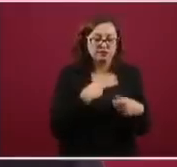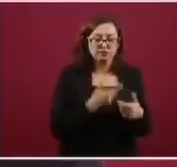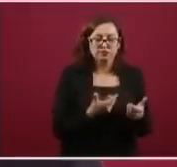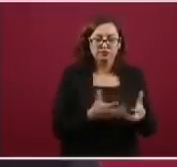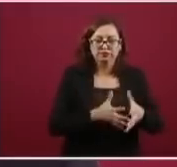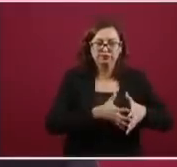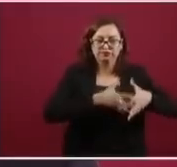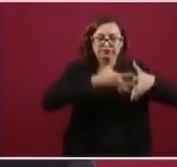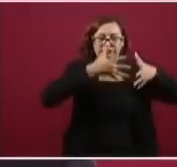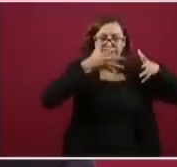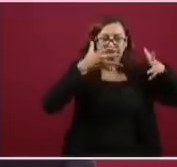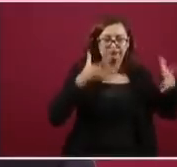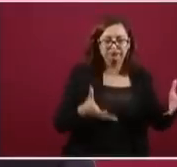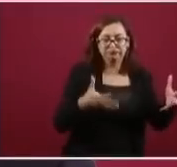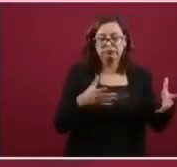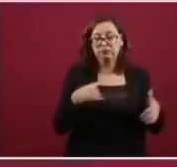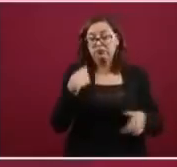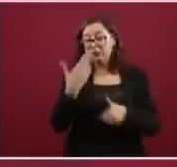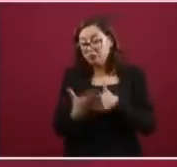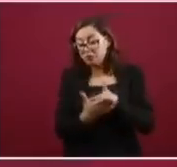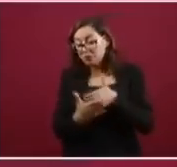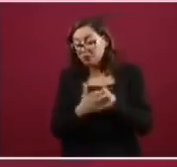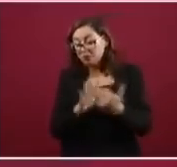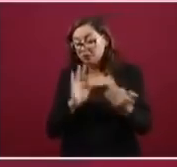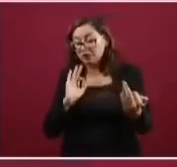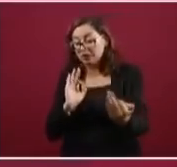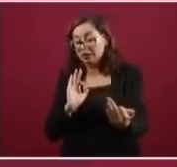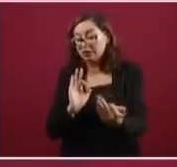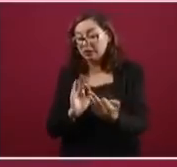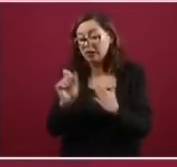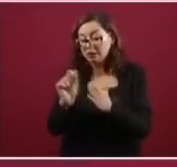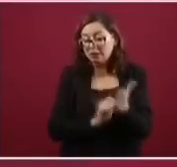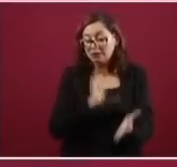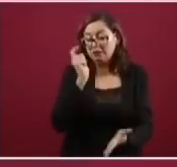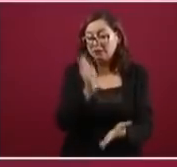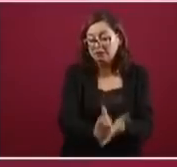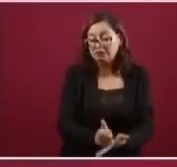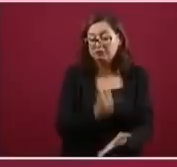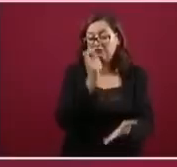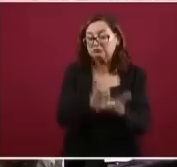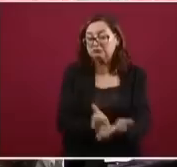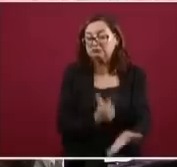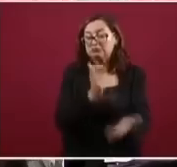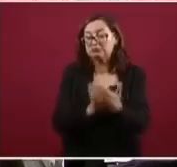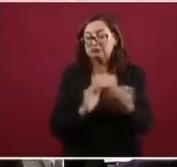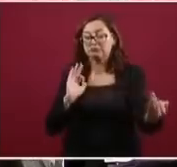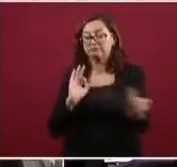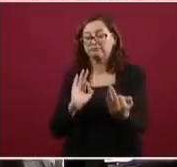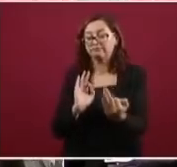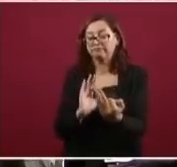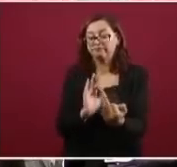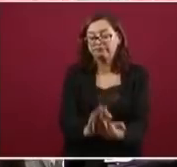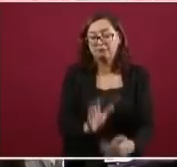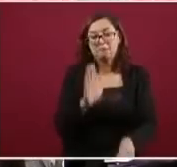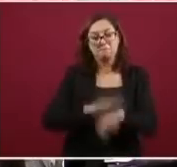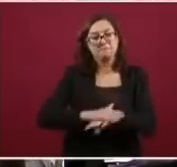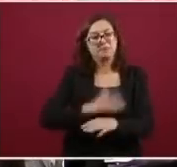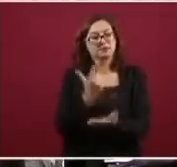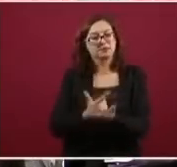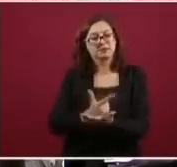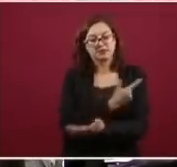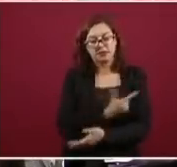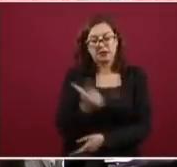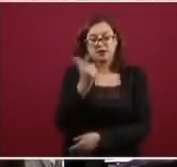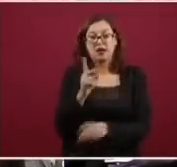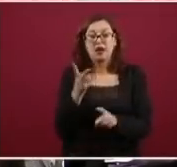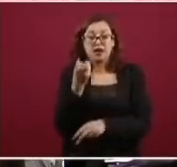tienes vencimientos muy cercanos eso pone en riesgo y nosotros hemos venido sobre todo en el caso de la deuda soberana haciendo unas